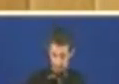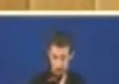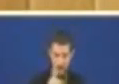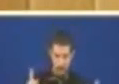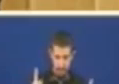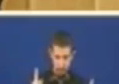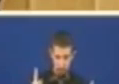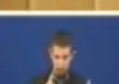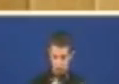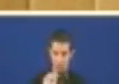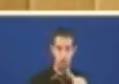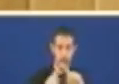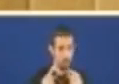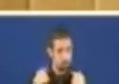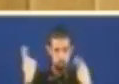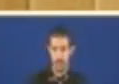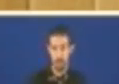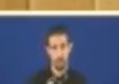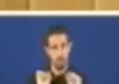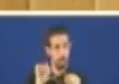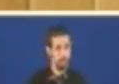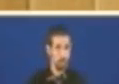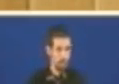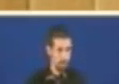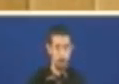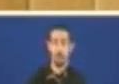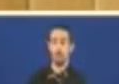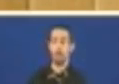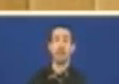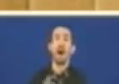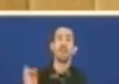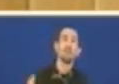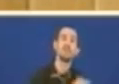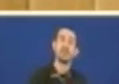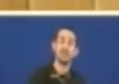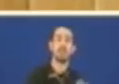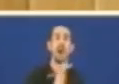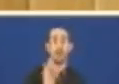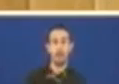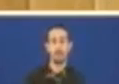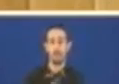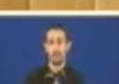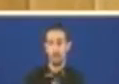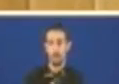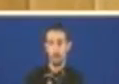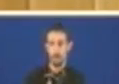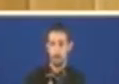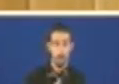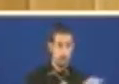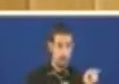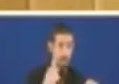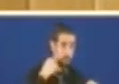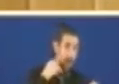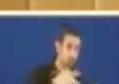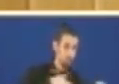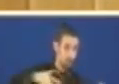cobrar despois, e que, ademais, permitiu a, estes bancos, a